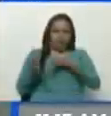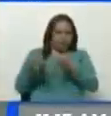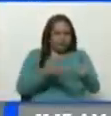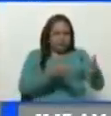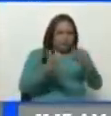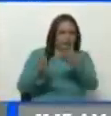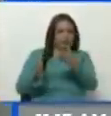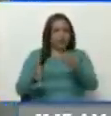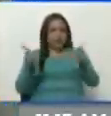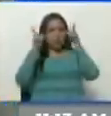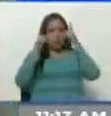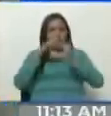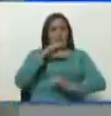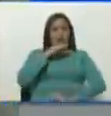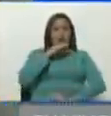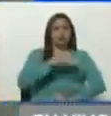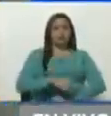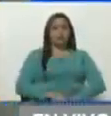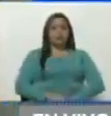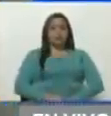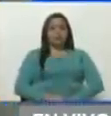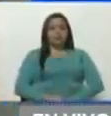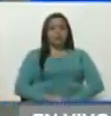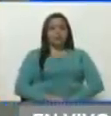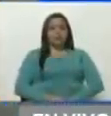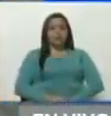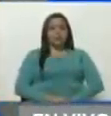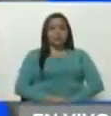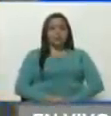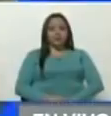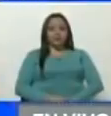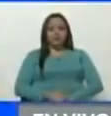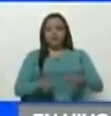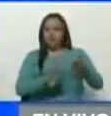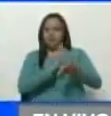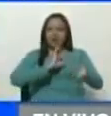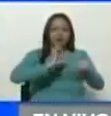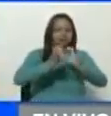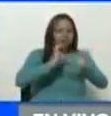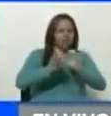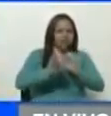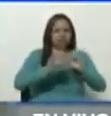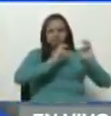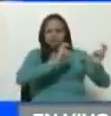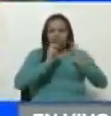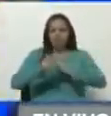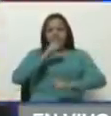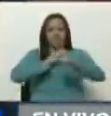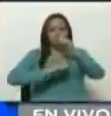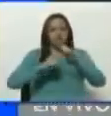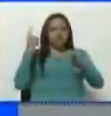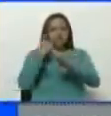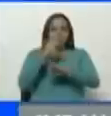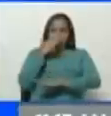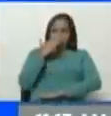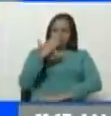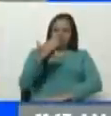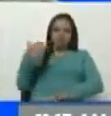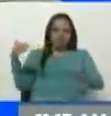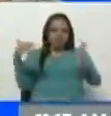bravo, además. Es el gran toro al cual deben enfrentarse